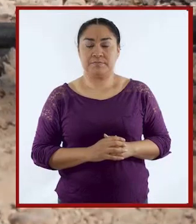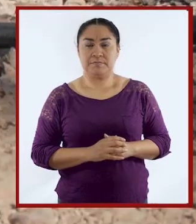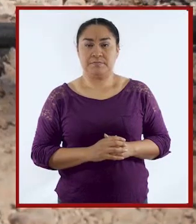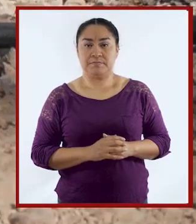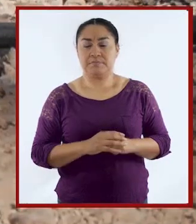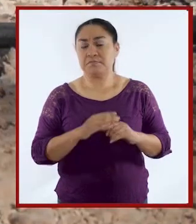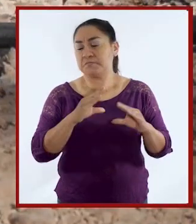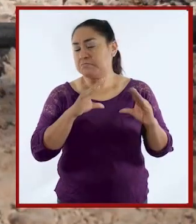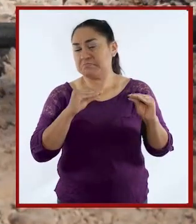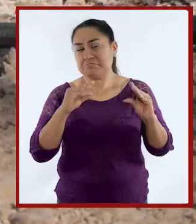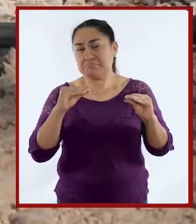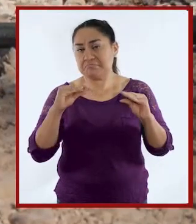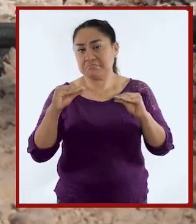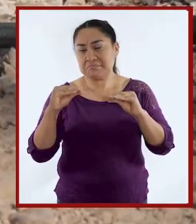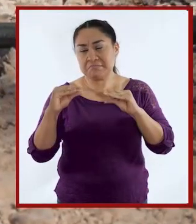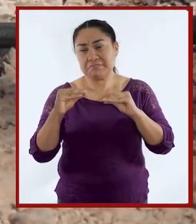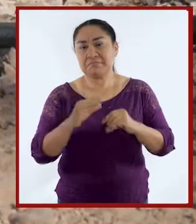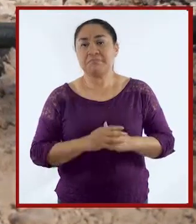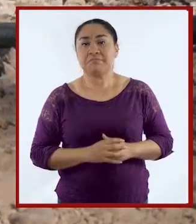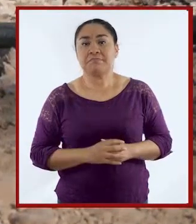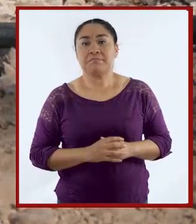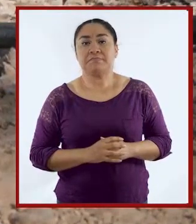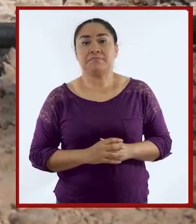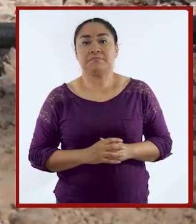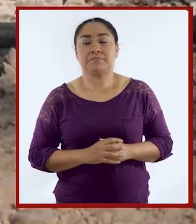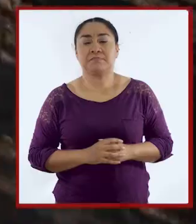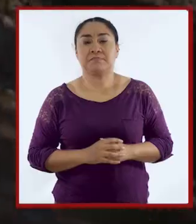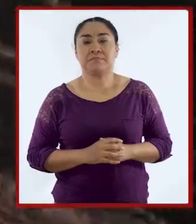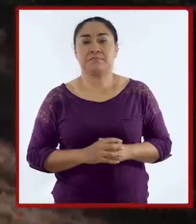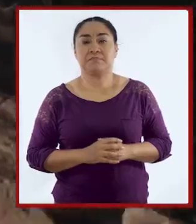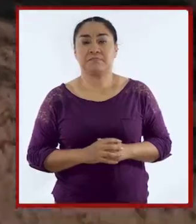levantarlo. ¿Ya tienes presión? Sí. Ok.